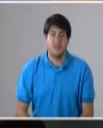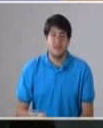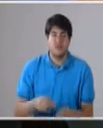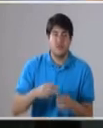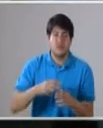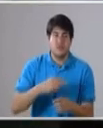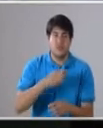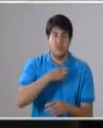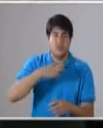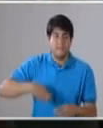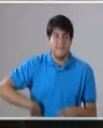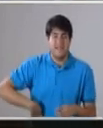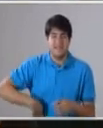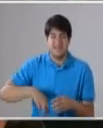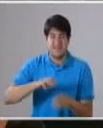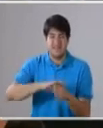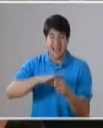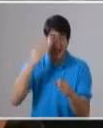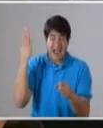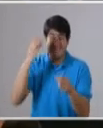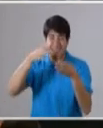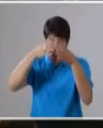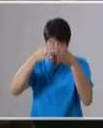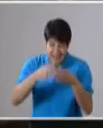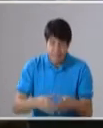nobles destapan el pozo